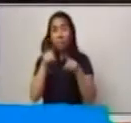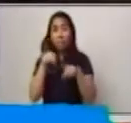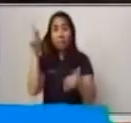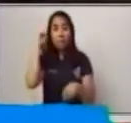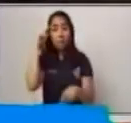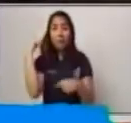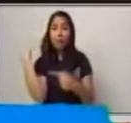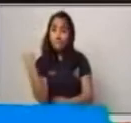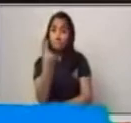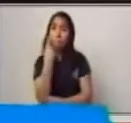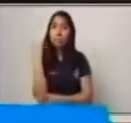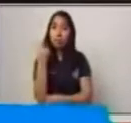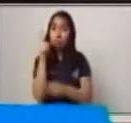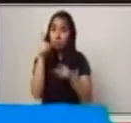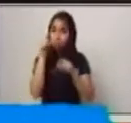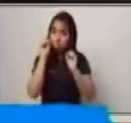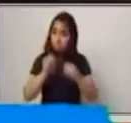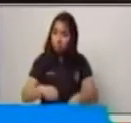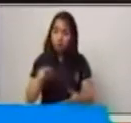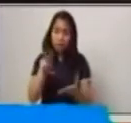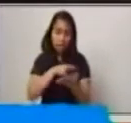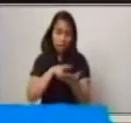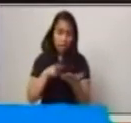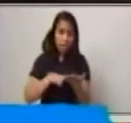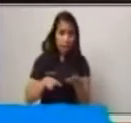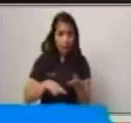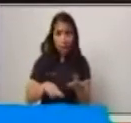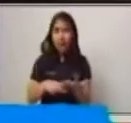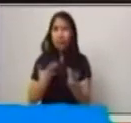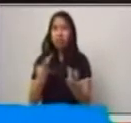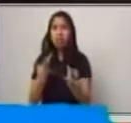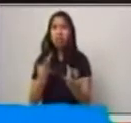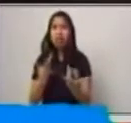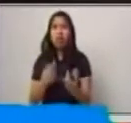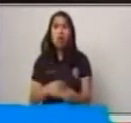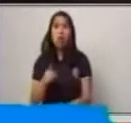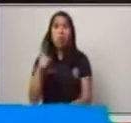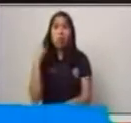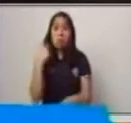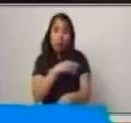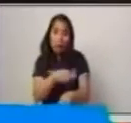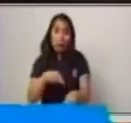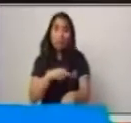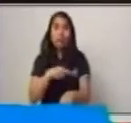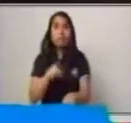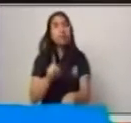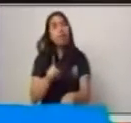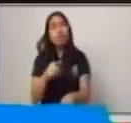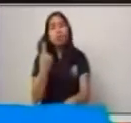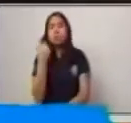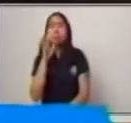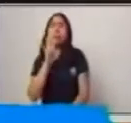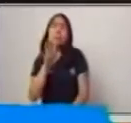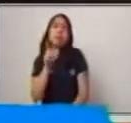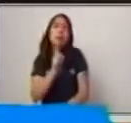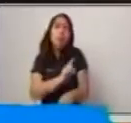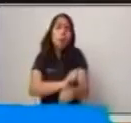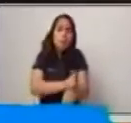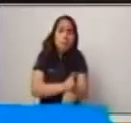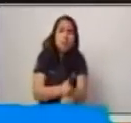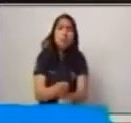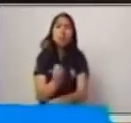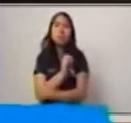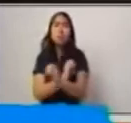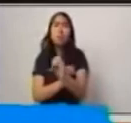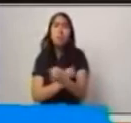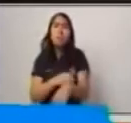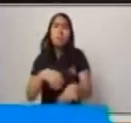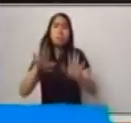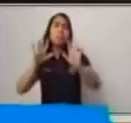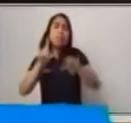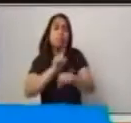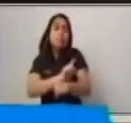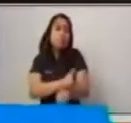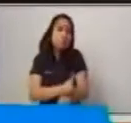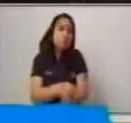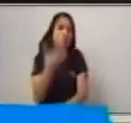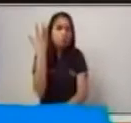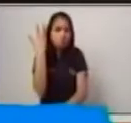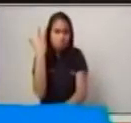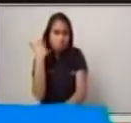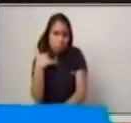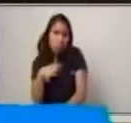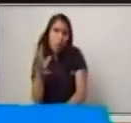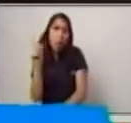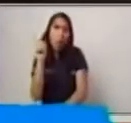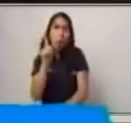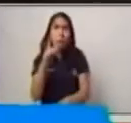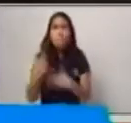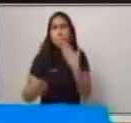ejercer, no tiene que ser 1 hora, puedes empezar 5 o 10 minutos y con temas que a ti te gusten. Algún poema, algún cuento. Y solo